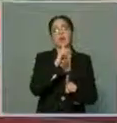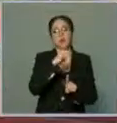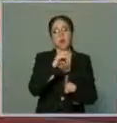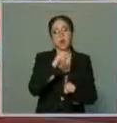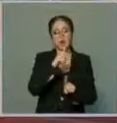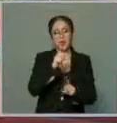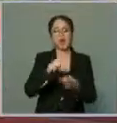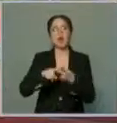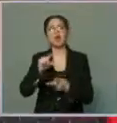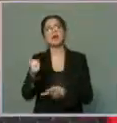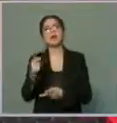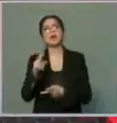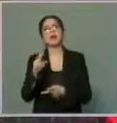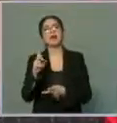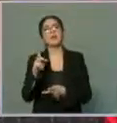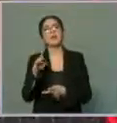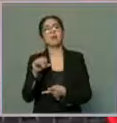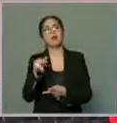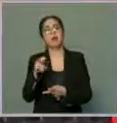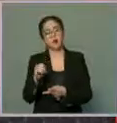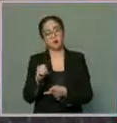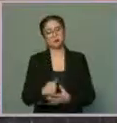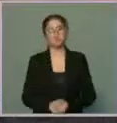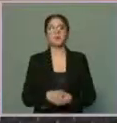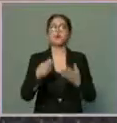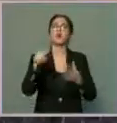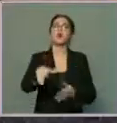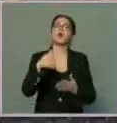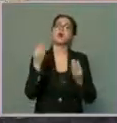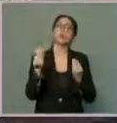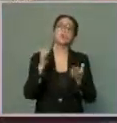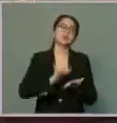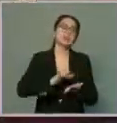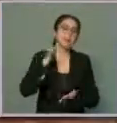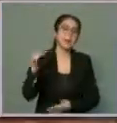muchísimas gracias. Gracias. Felicidades, que Feliz te la Navidad. sigas pasando muy Feliz bien. Navidad.